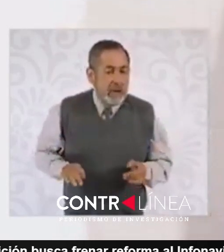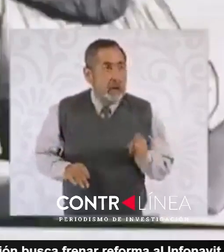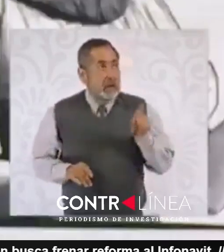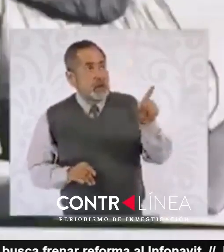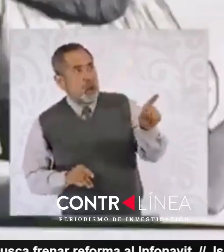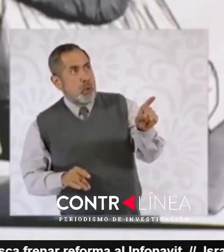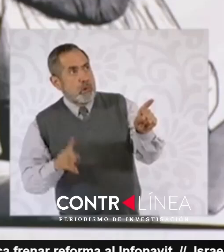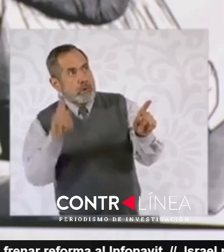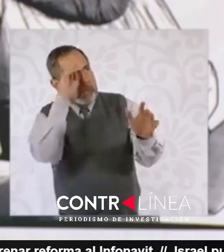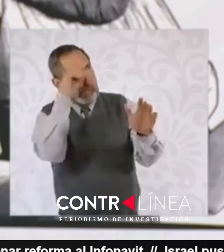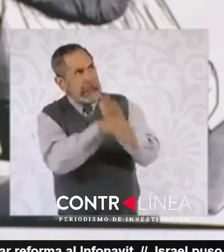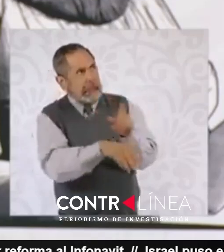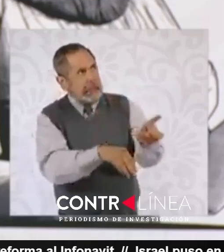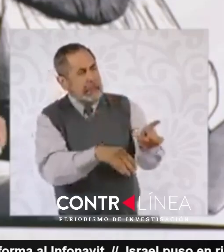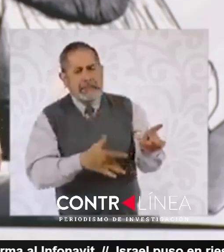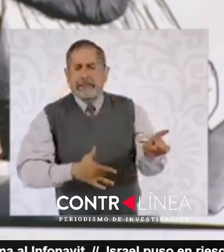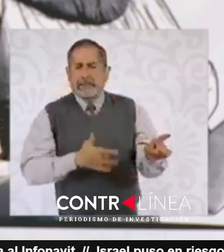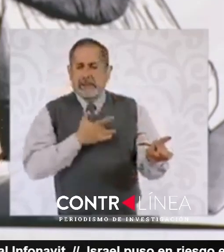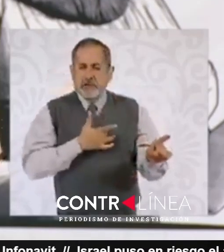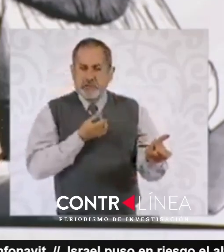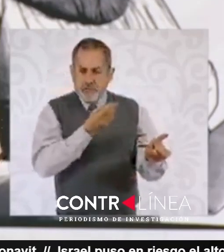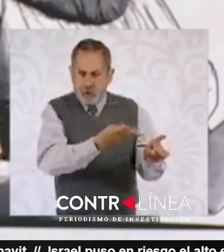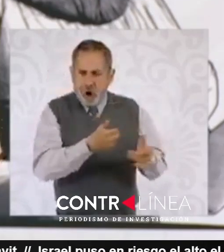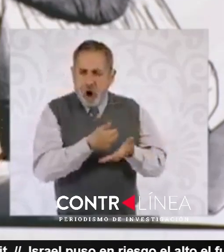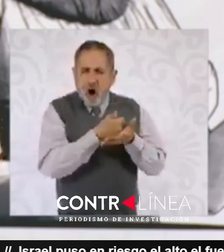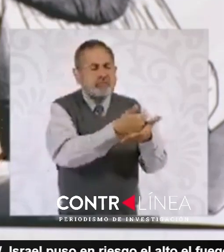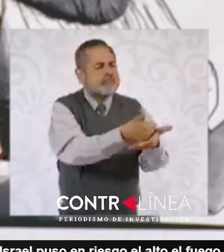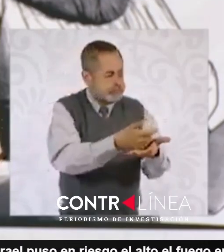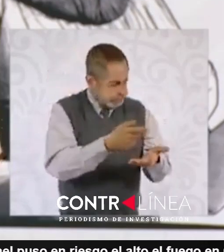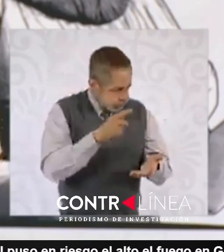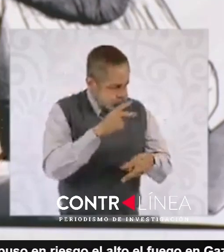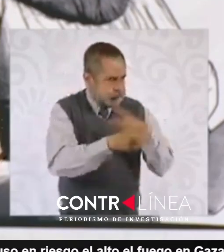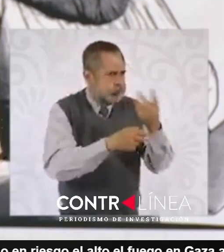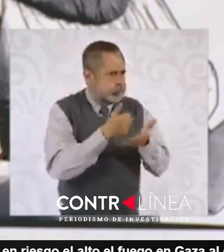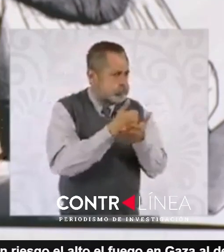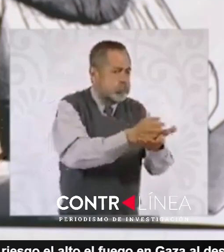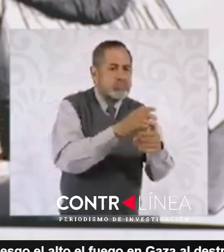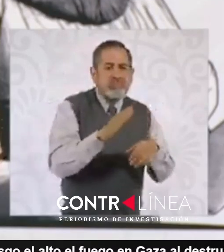ayudar a Estados Unidos a evitar esta crisis de